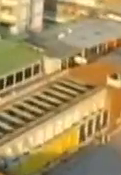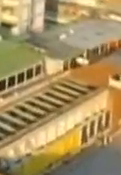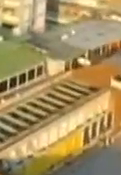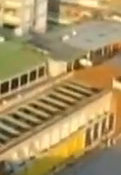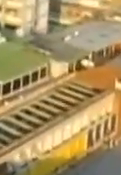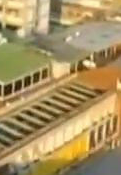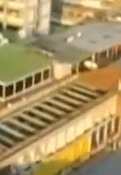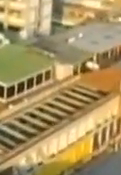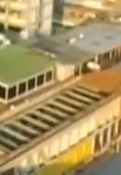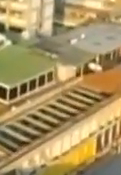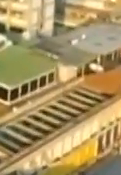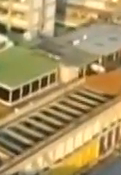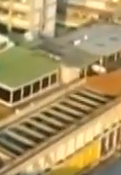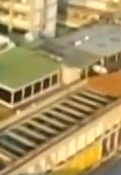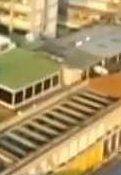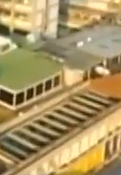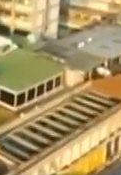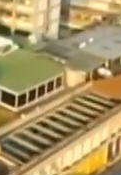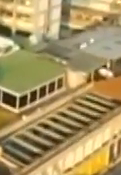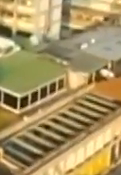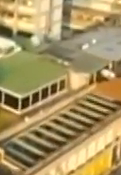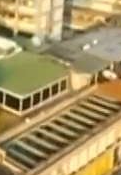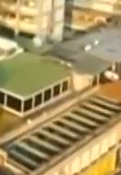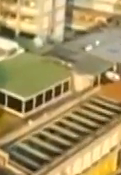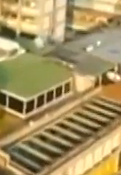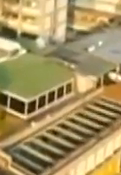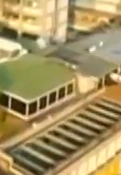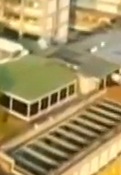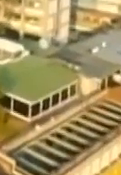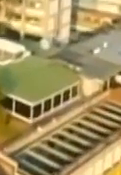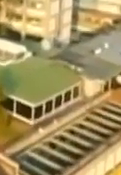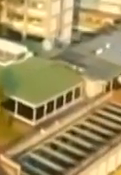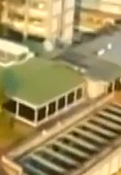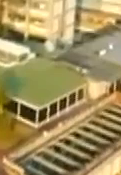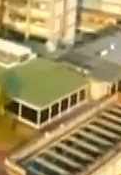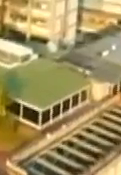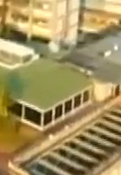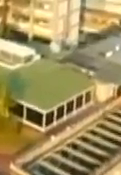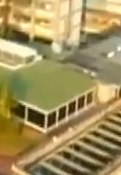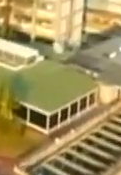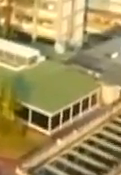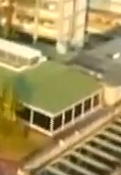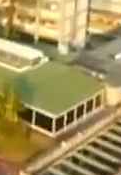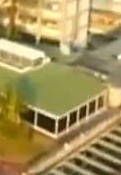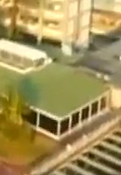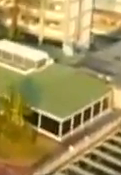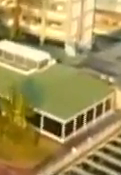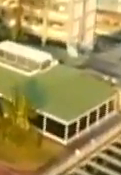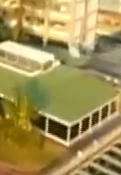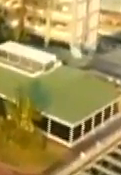al-Assad, también por el apoyo prestado a la Fuerza de Tarea Humanitaria Simón Bolívar. Es la información, con ello vamos a despedir esta transmisión.